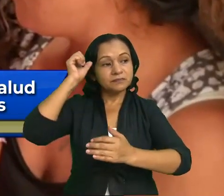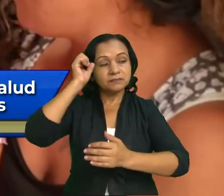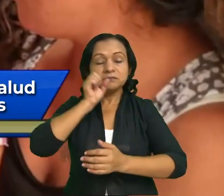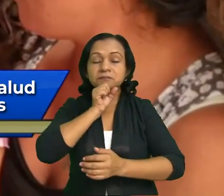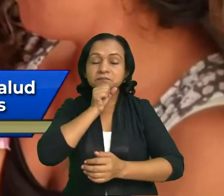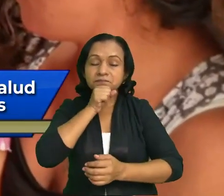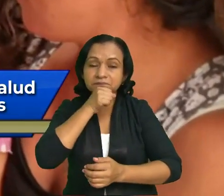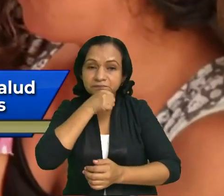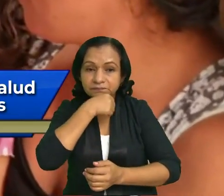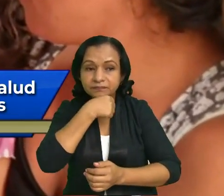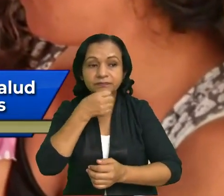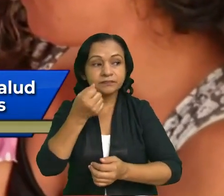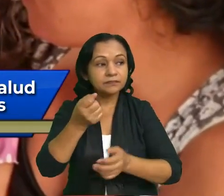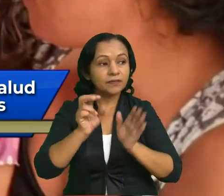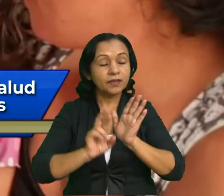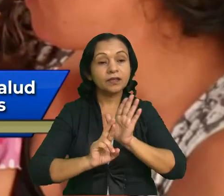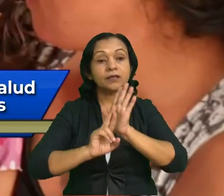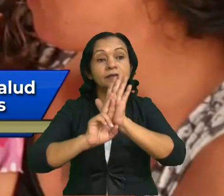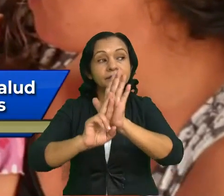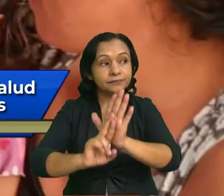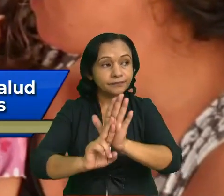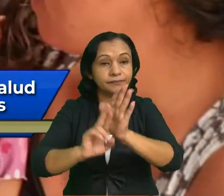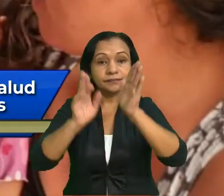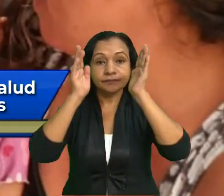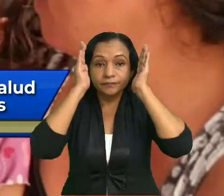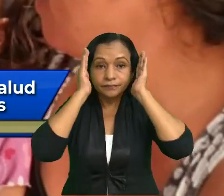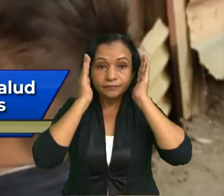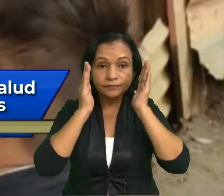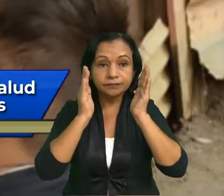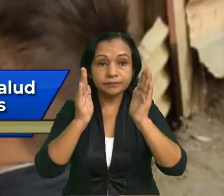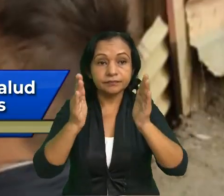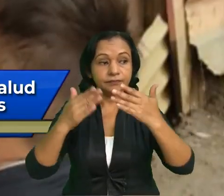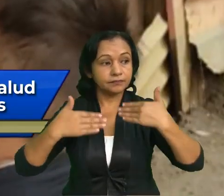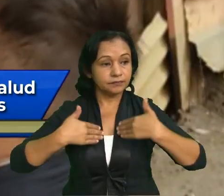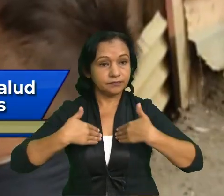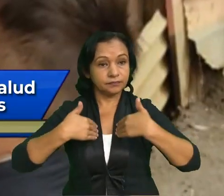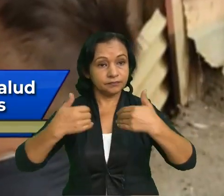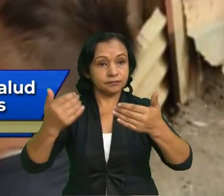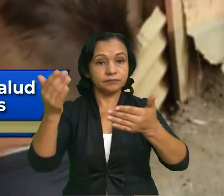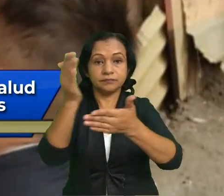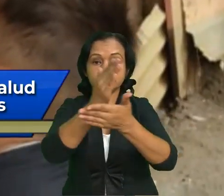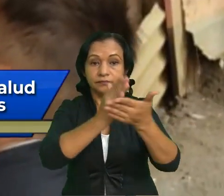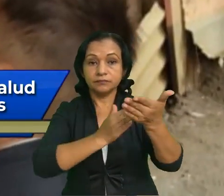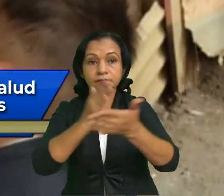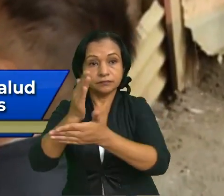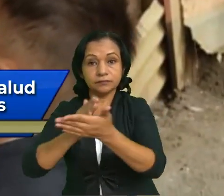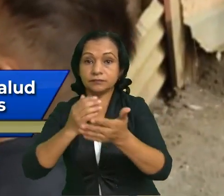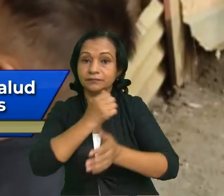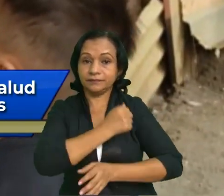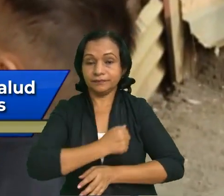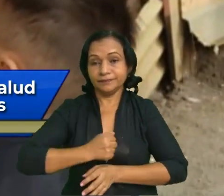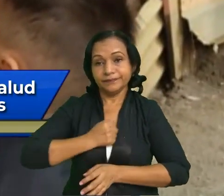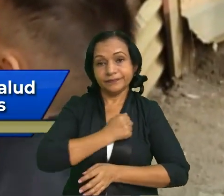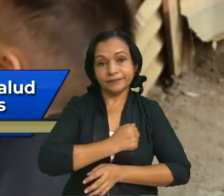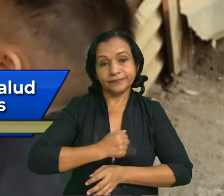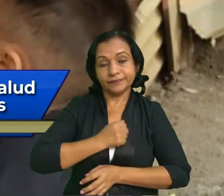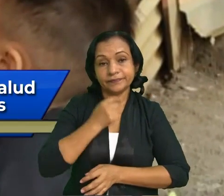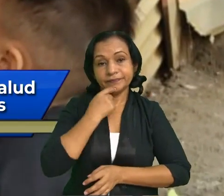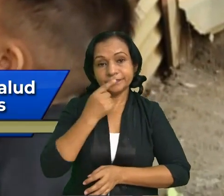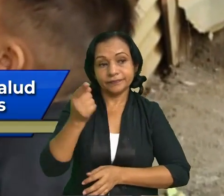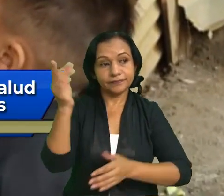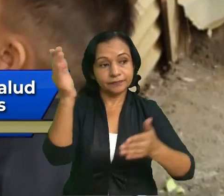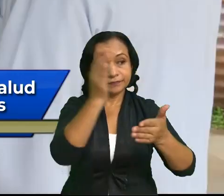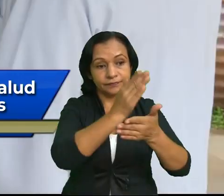para dar la respuesta y la atención en salud y ellos no se enfocan en américa era discúlpeme la introducción ha